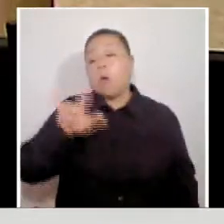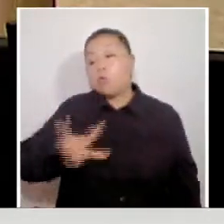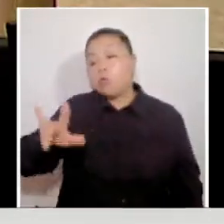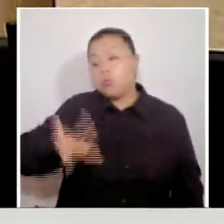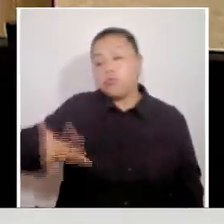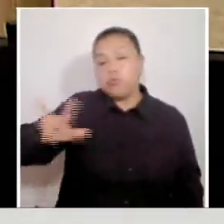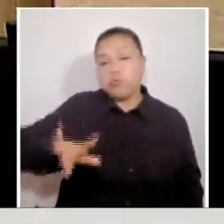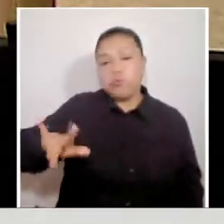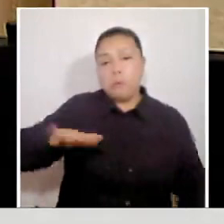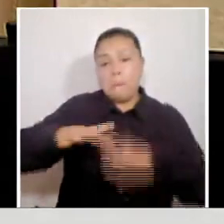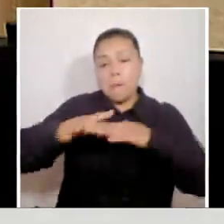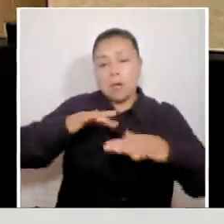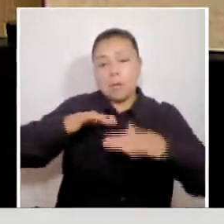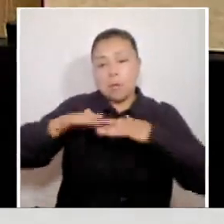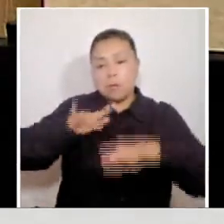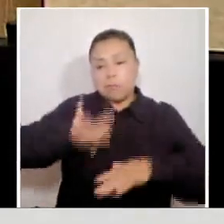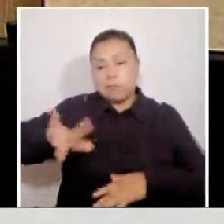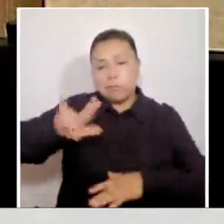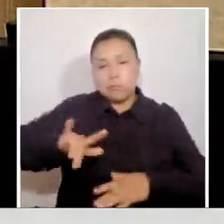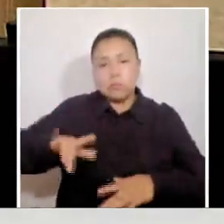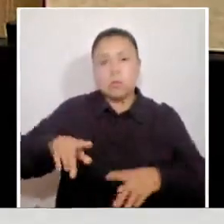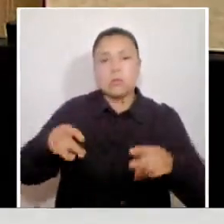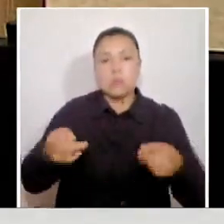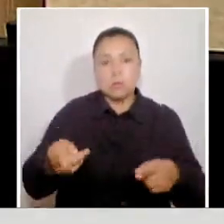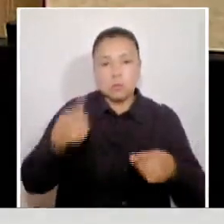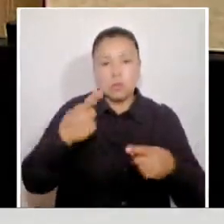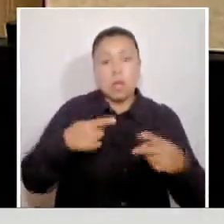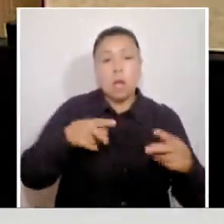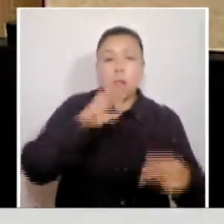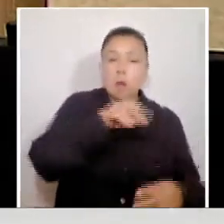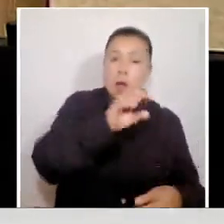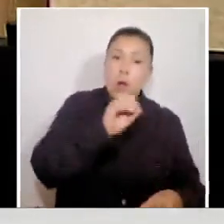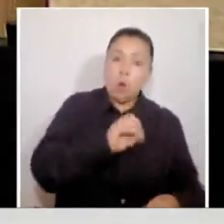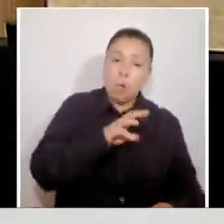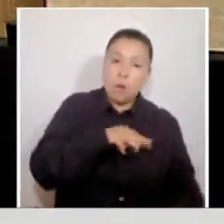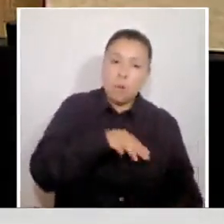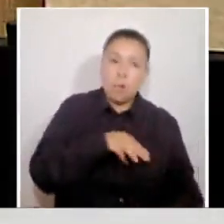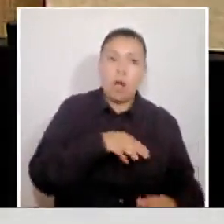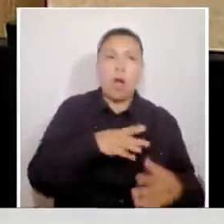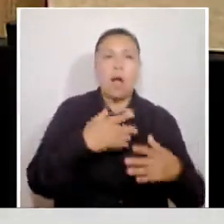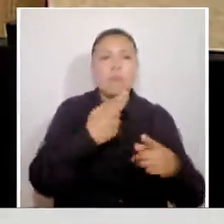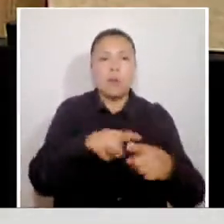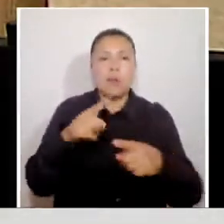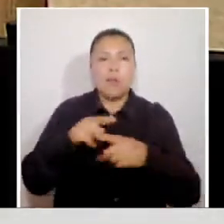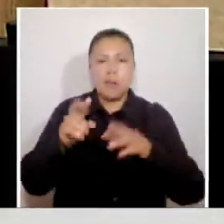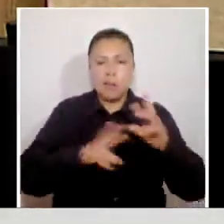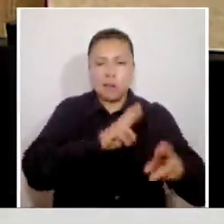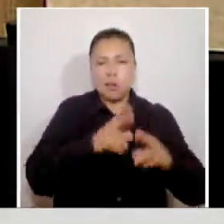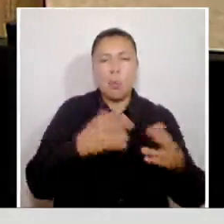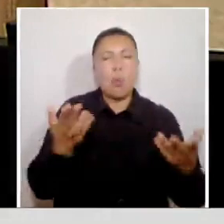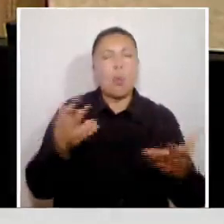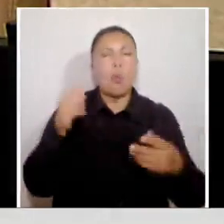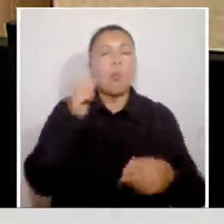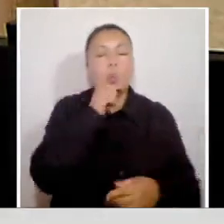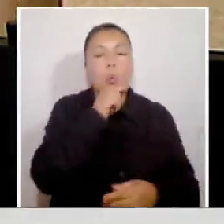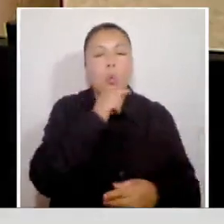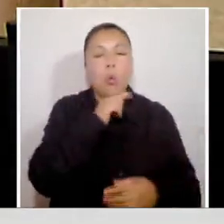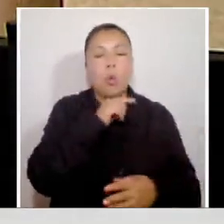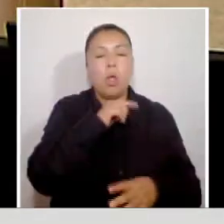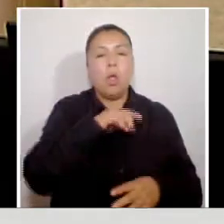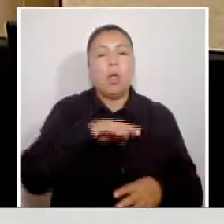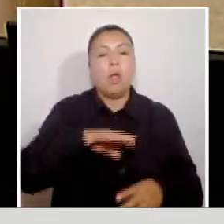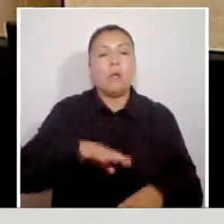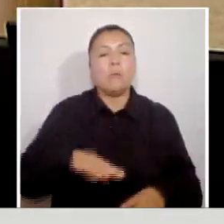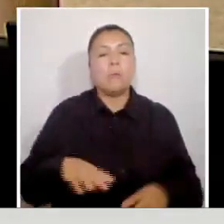manipulación del otro mediante diversas actitudes comportamientos tales como el menosprecio delante del